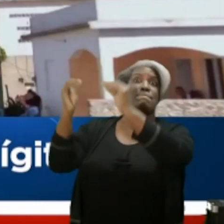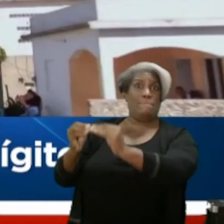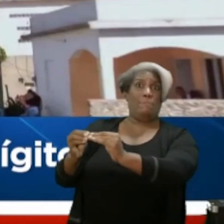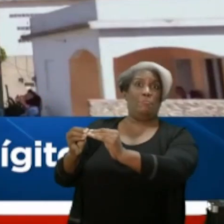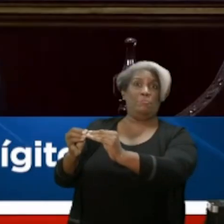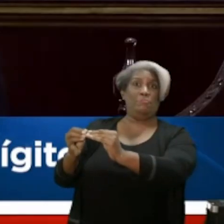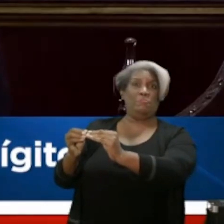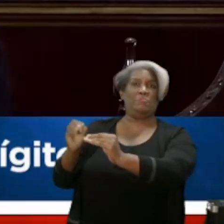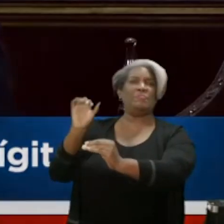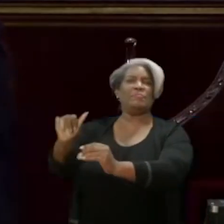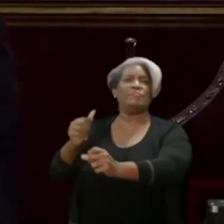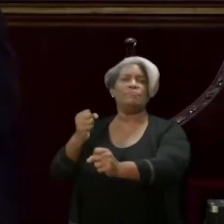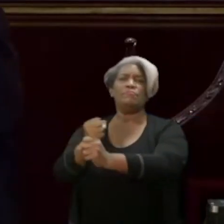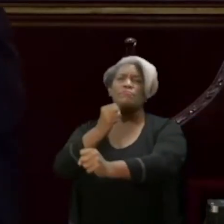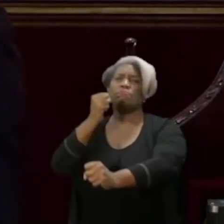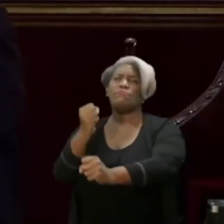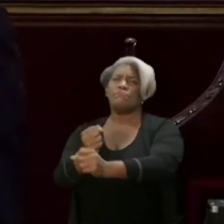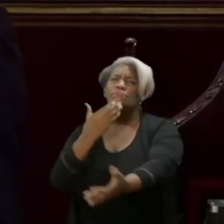desempeño...